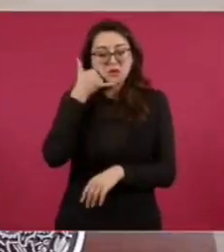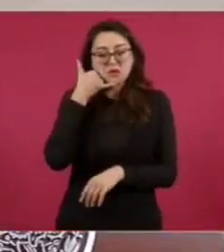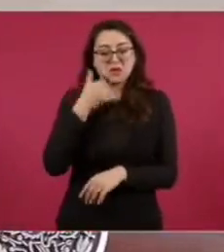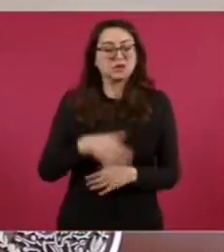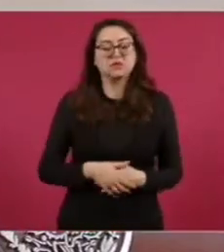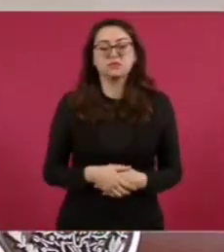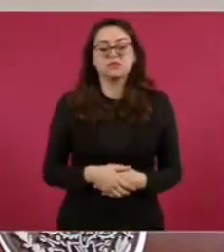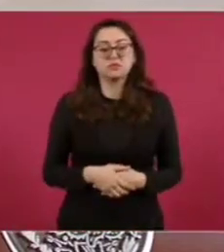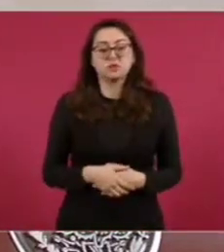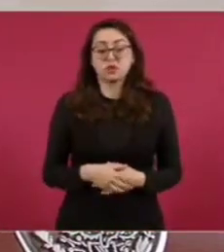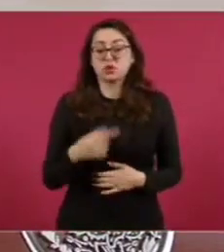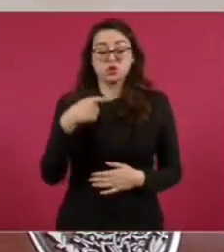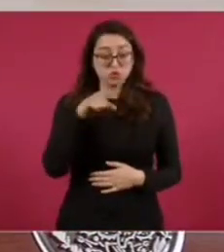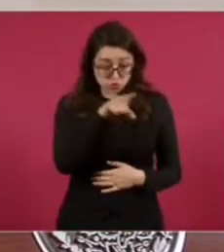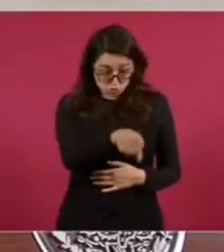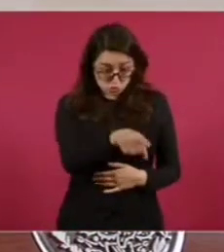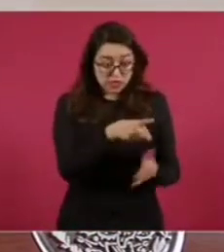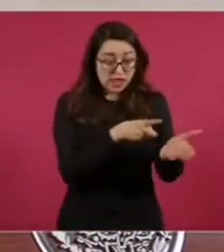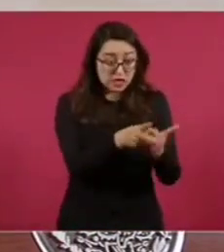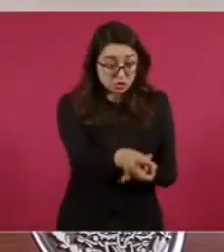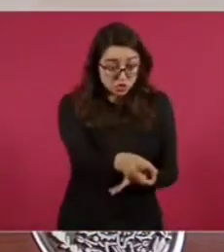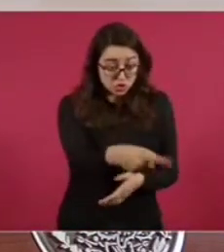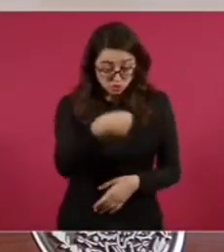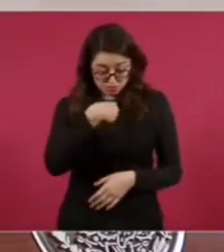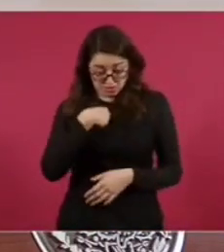la ley de transparencia. Yo tengo el mismo derecho que tiene usted.